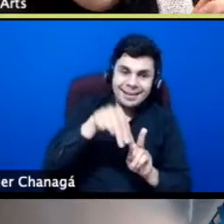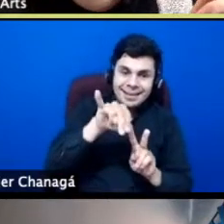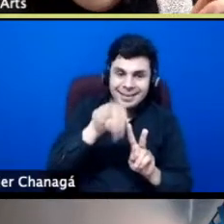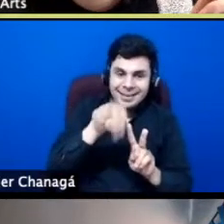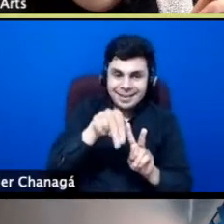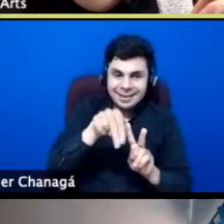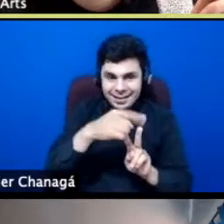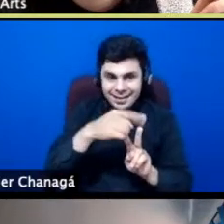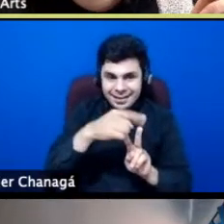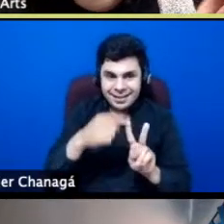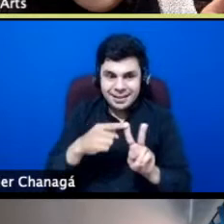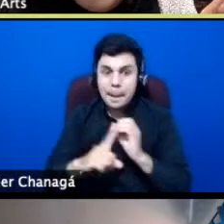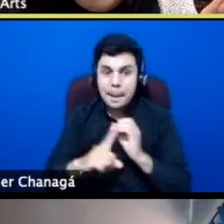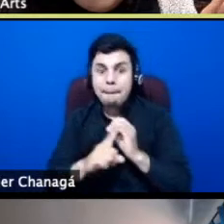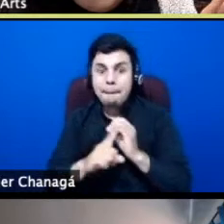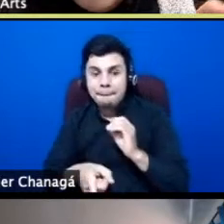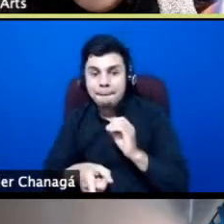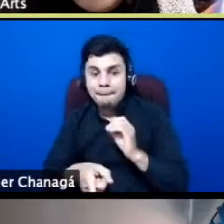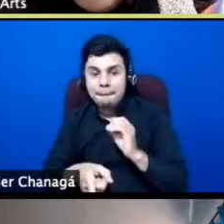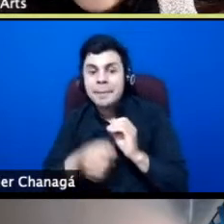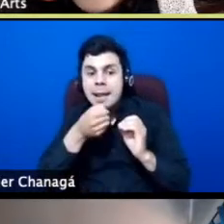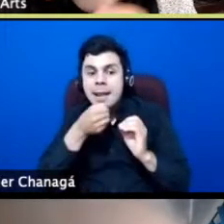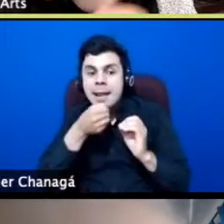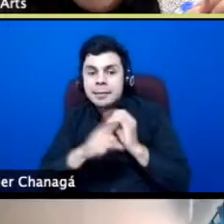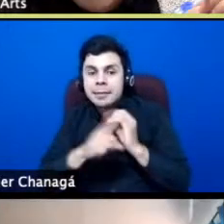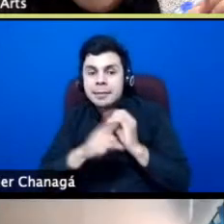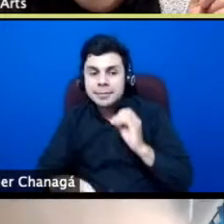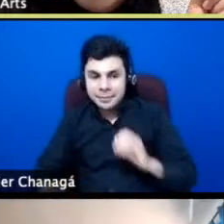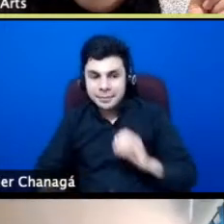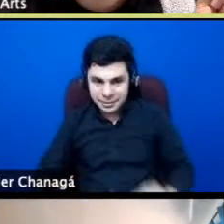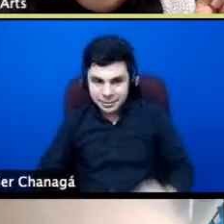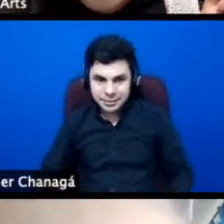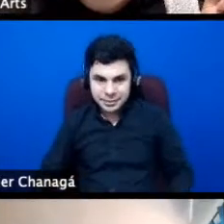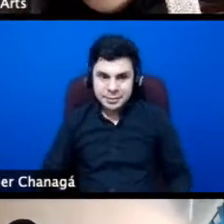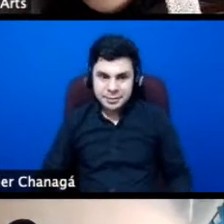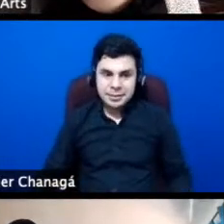Quita el mute. Please remove the mute. Thank you.